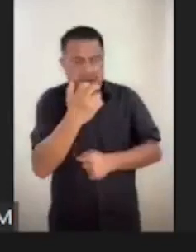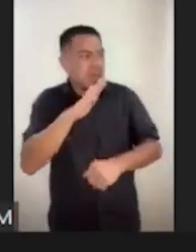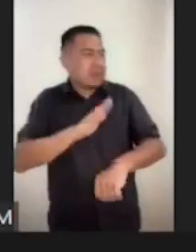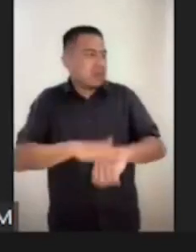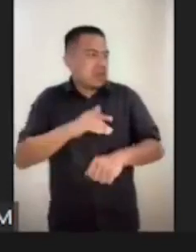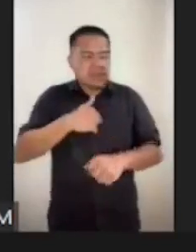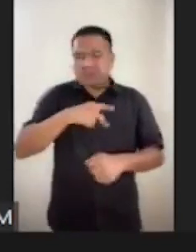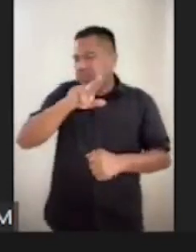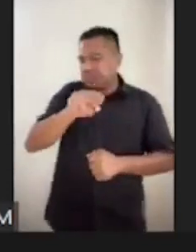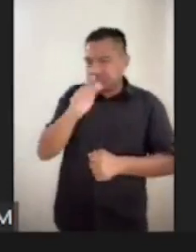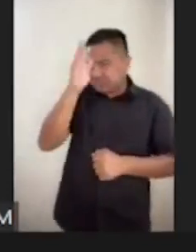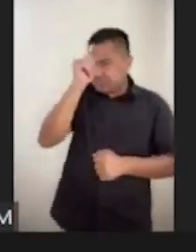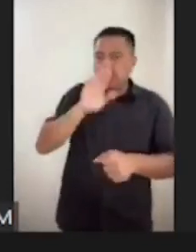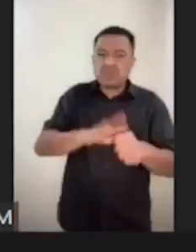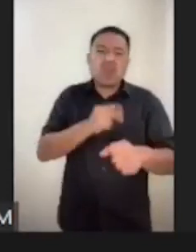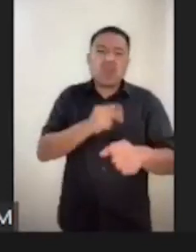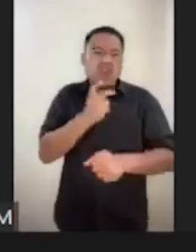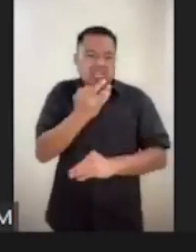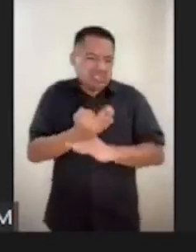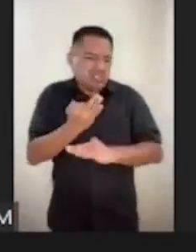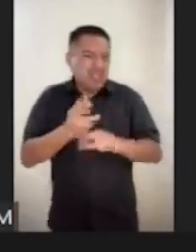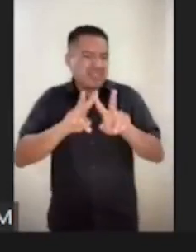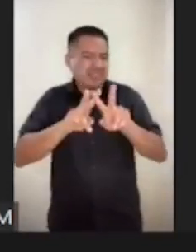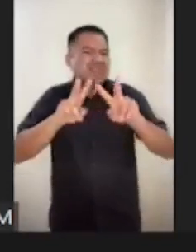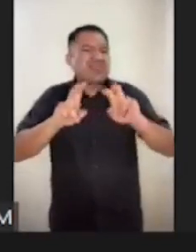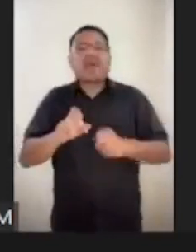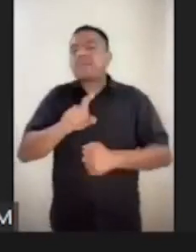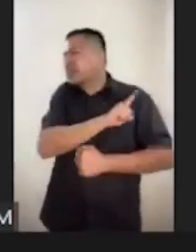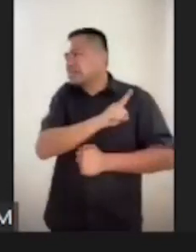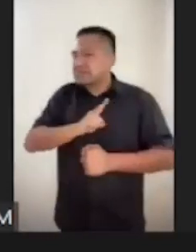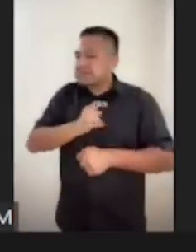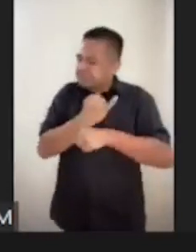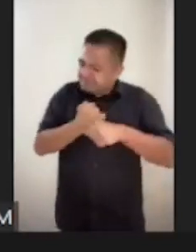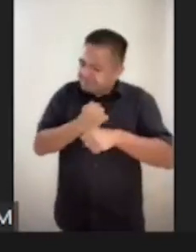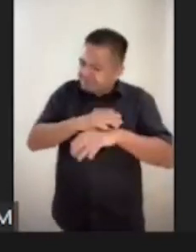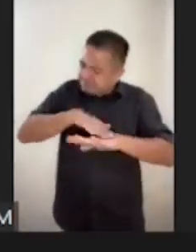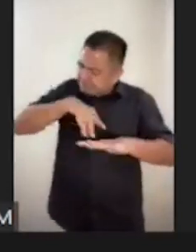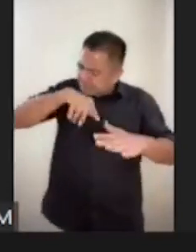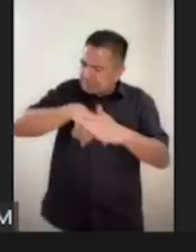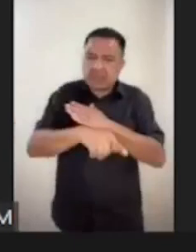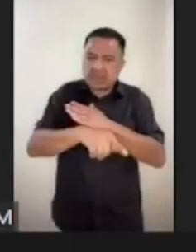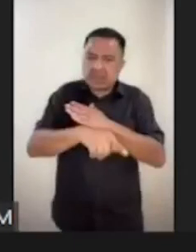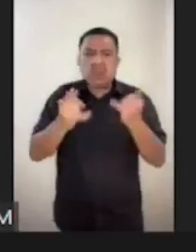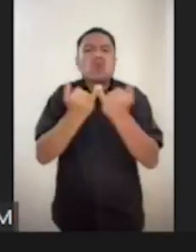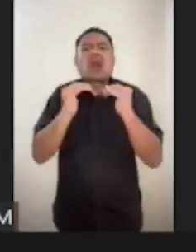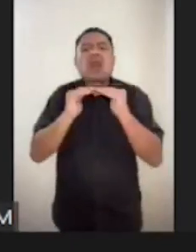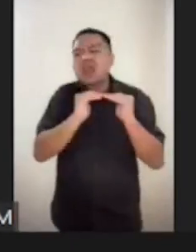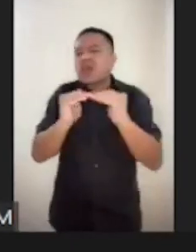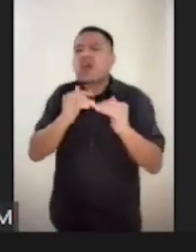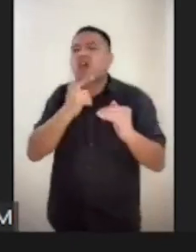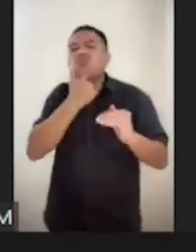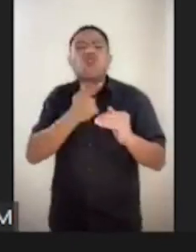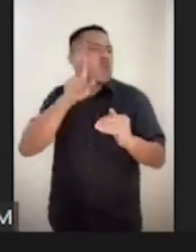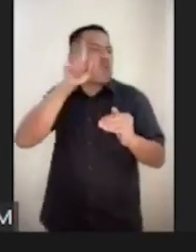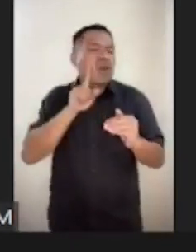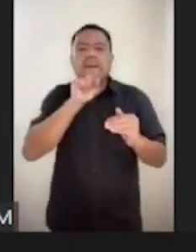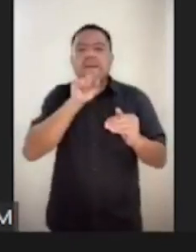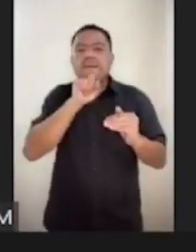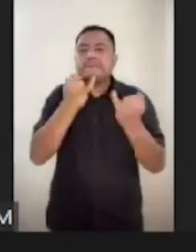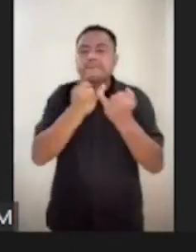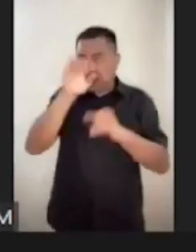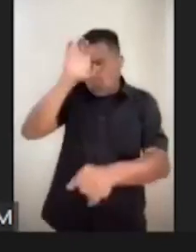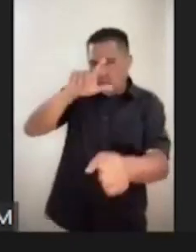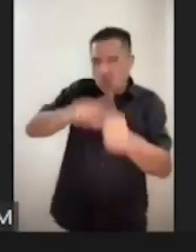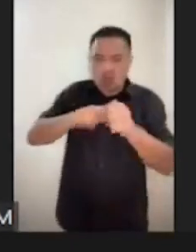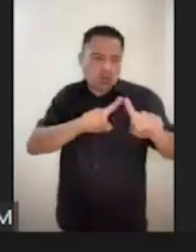disenso, por lo que el asunto en cuestión debe de estudiarse a la luz de la perspectiva de género e